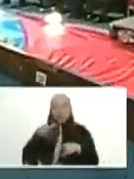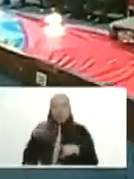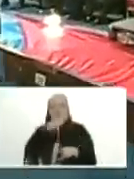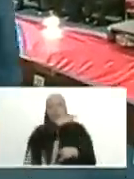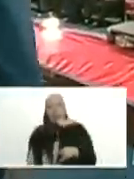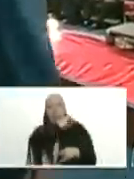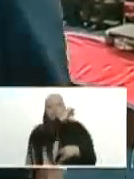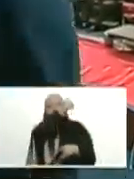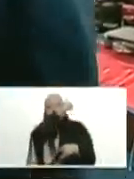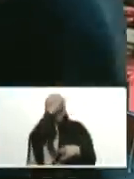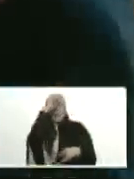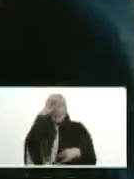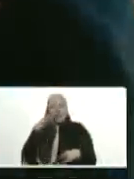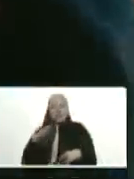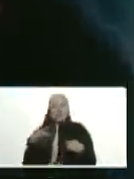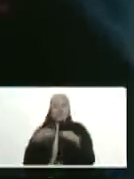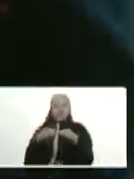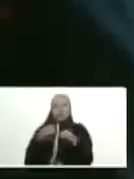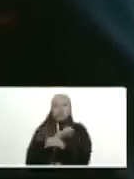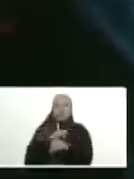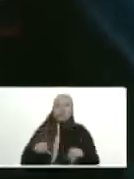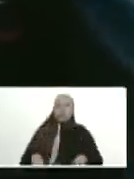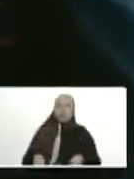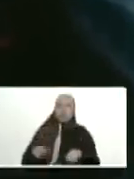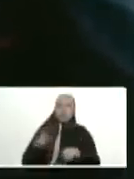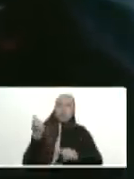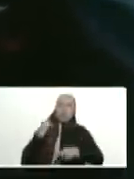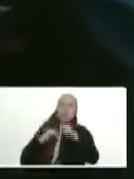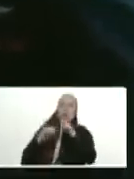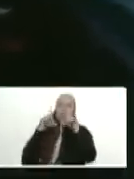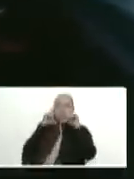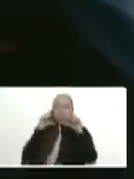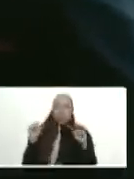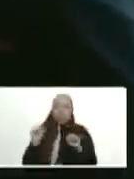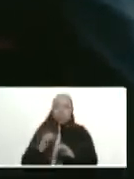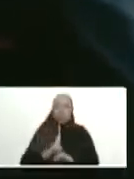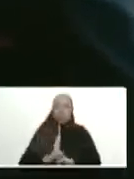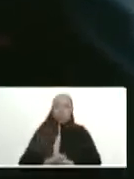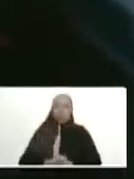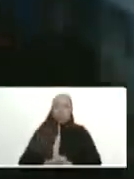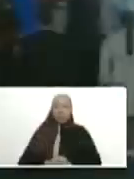Guardia de Honor y la Dirección General de Contrainteligencia Militar.